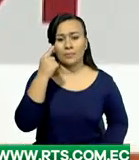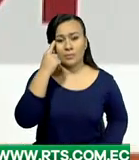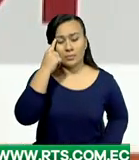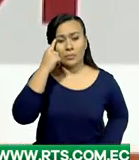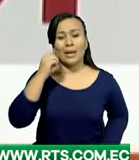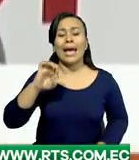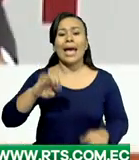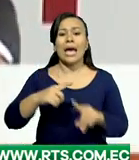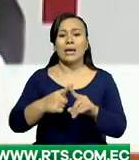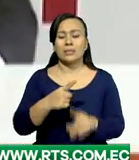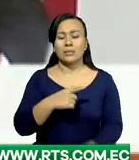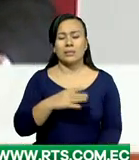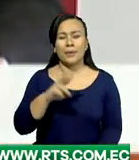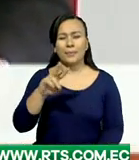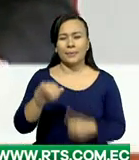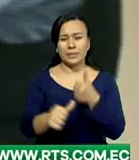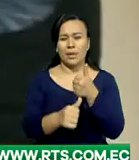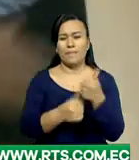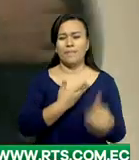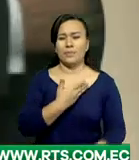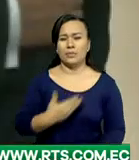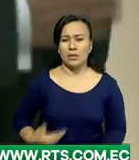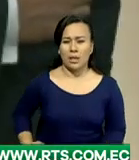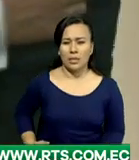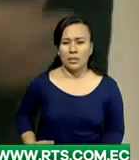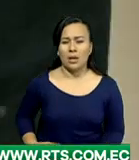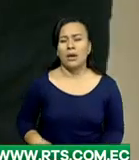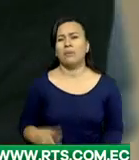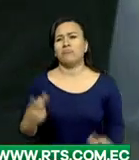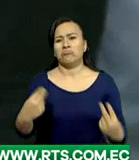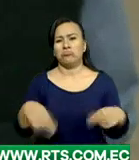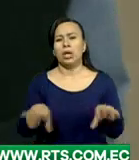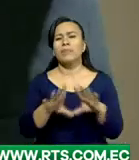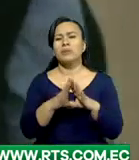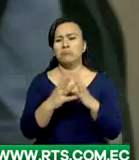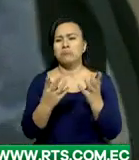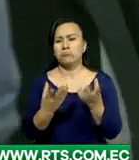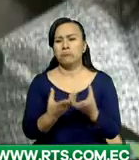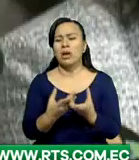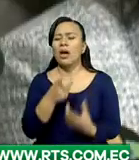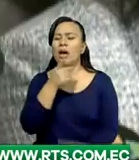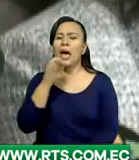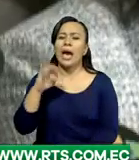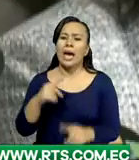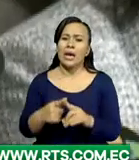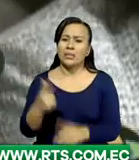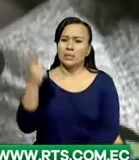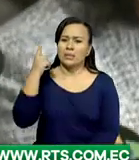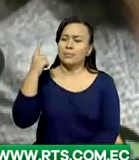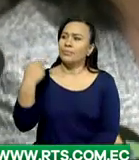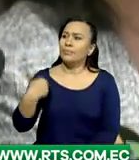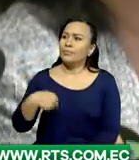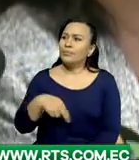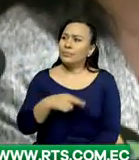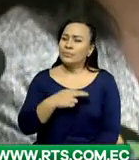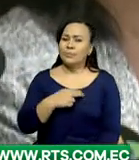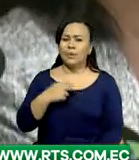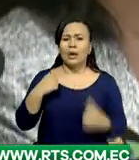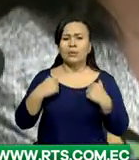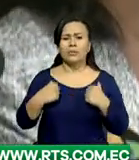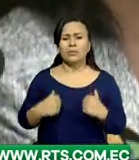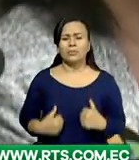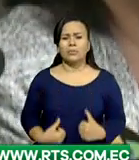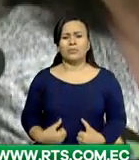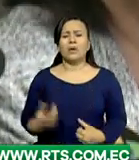Galo Mora denuncia que esto no es más que una persecución política en contra de los ex dirigentes del partido. Nosotros estamos siendo víctimas de este macartismo